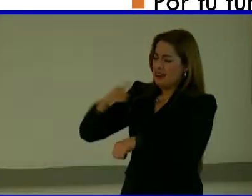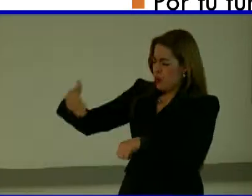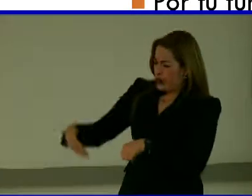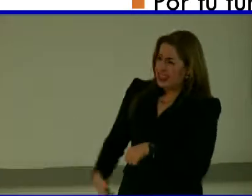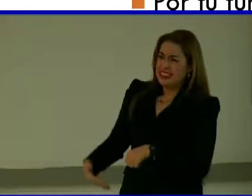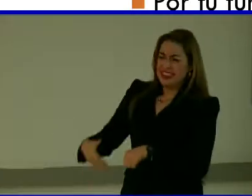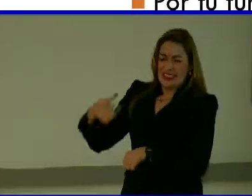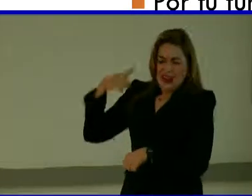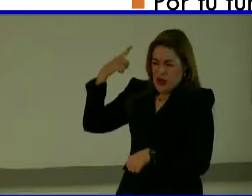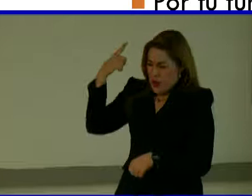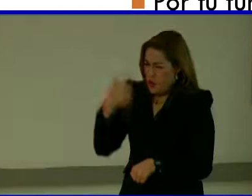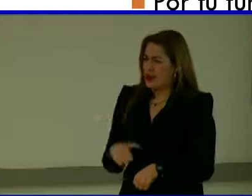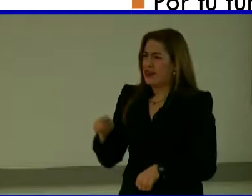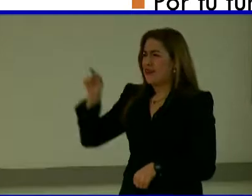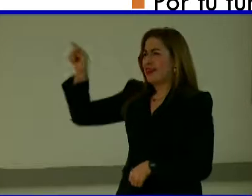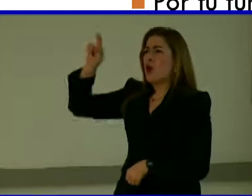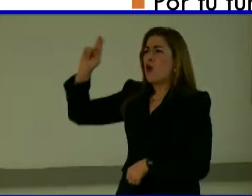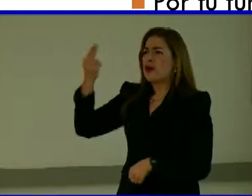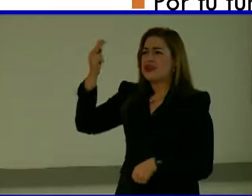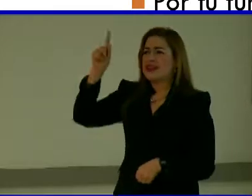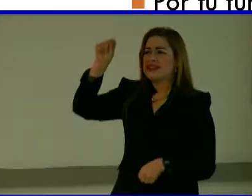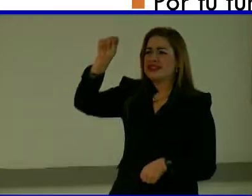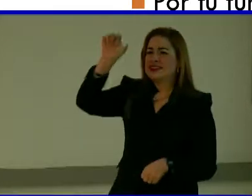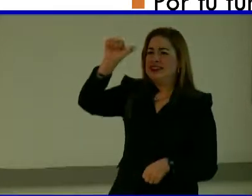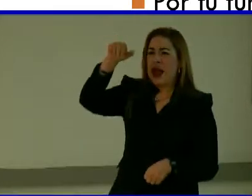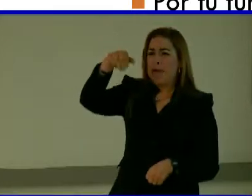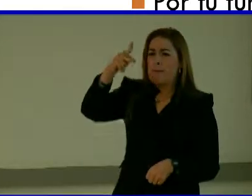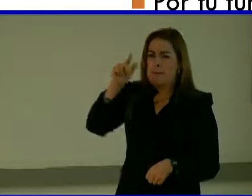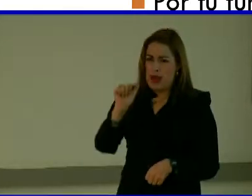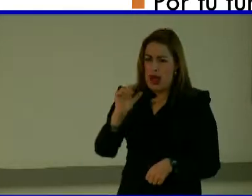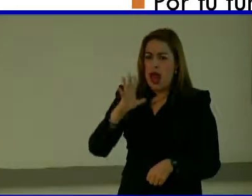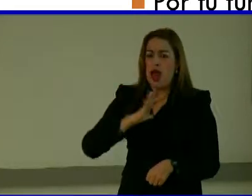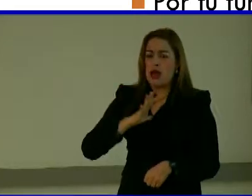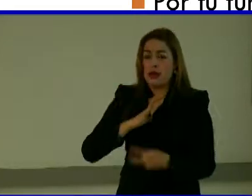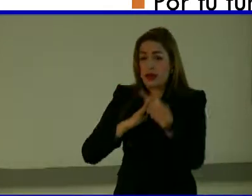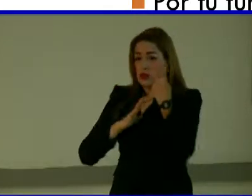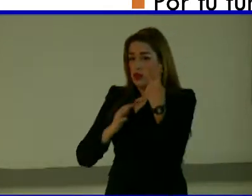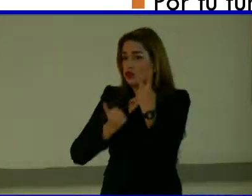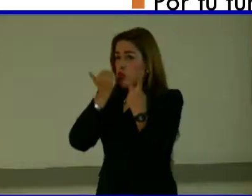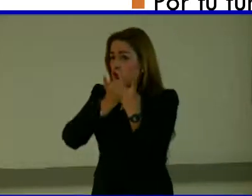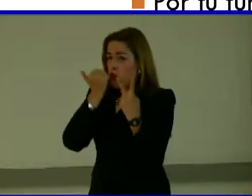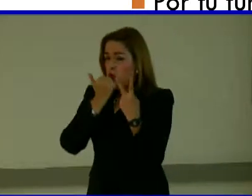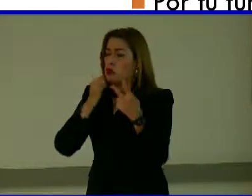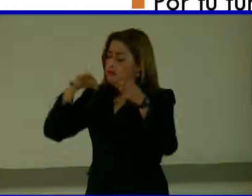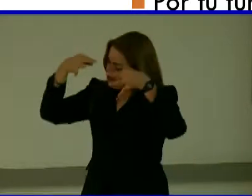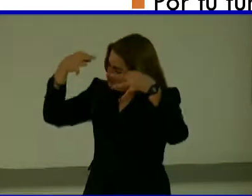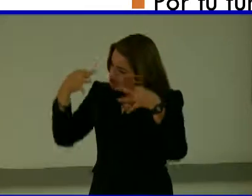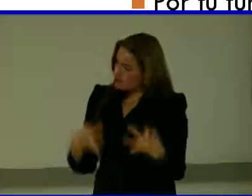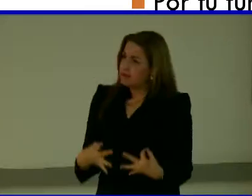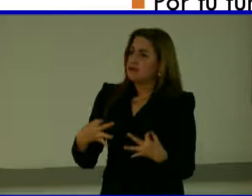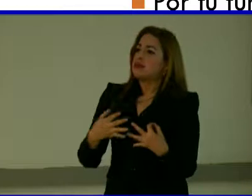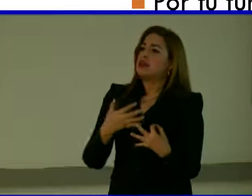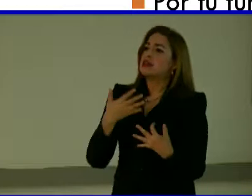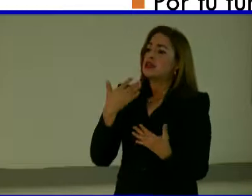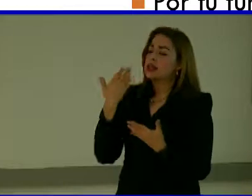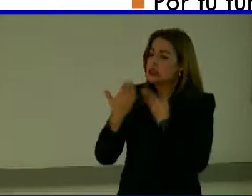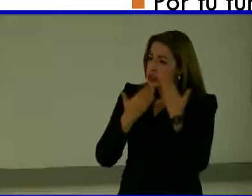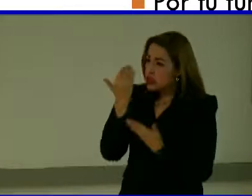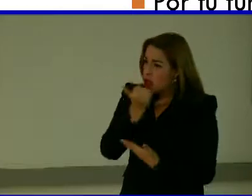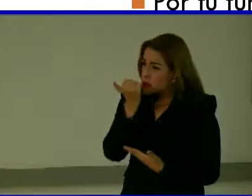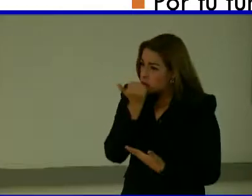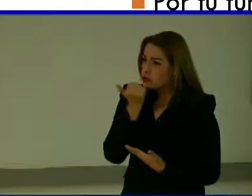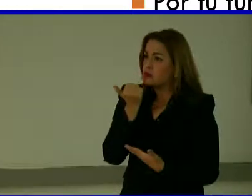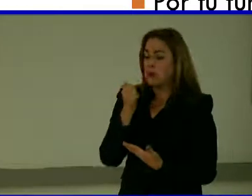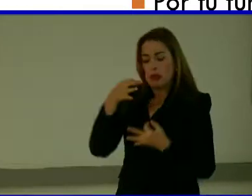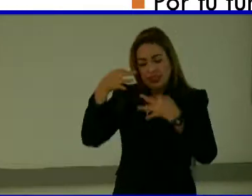Tampa, donde yo vengo. Hubo 2 estudiantes, muy buenos estudiantes, excelentes,